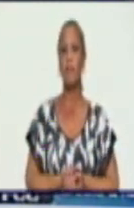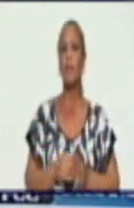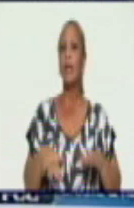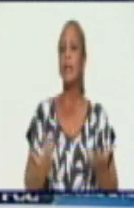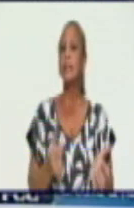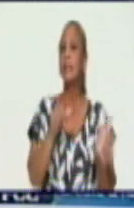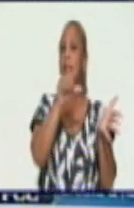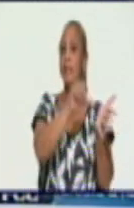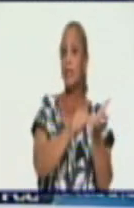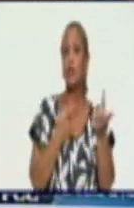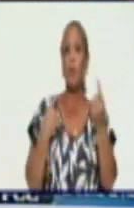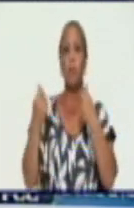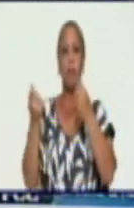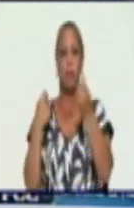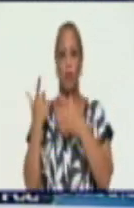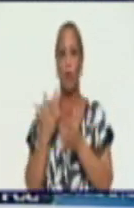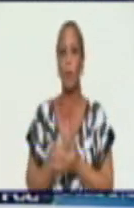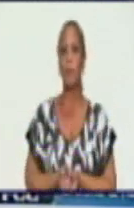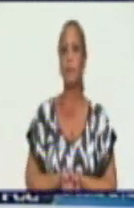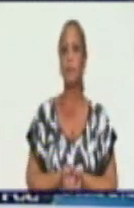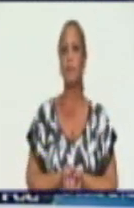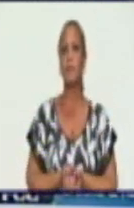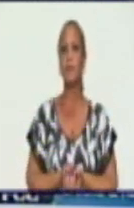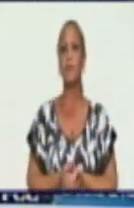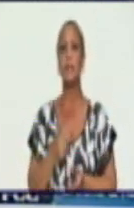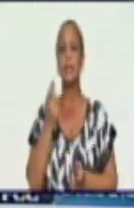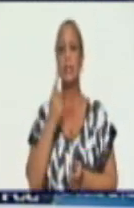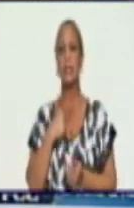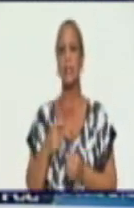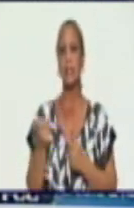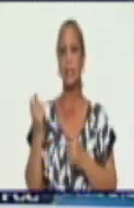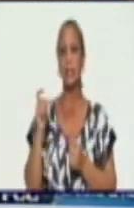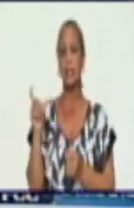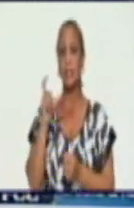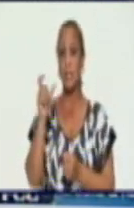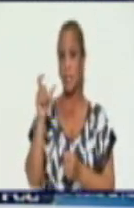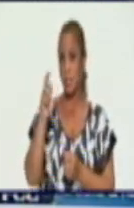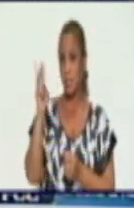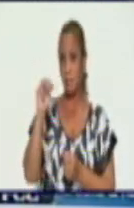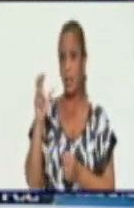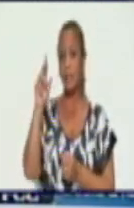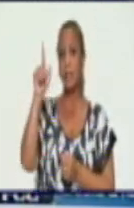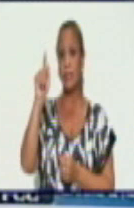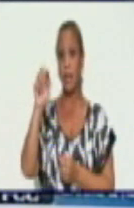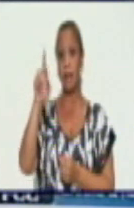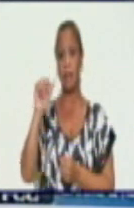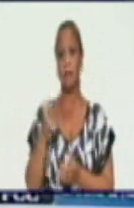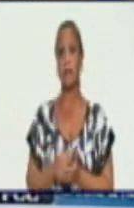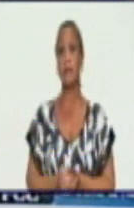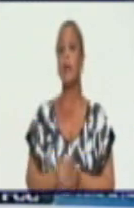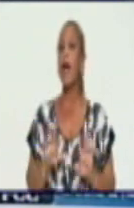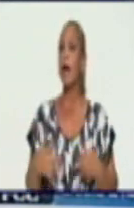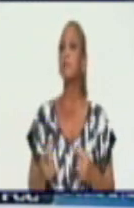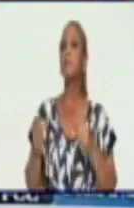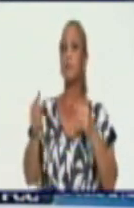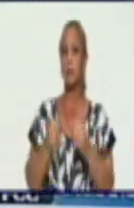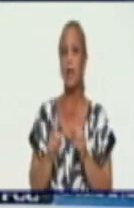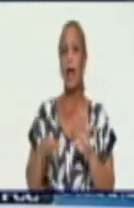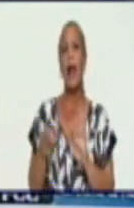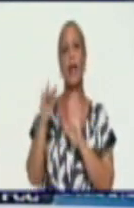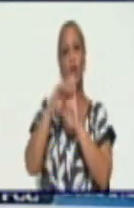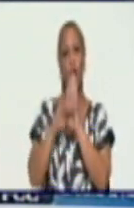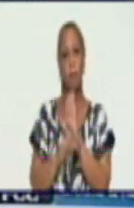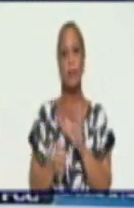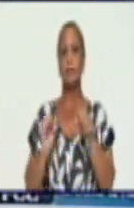comerciales decime te red que se ha preguntado se ajustan a las normas lakovic